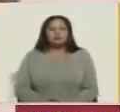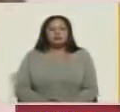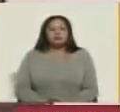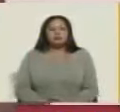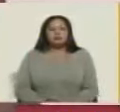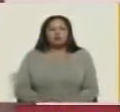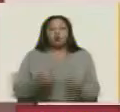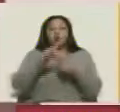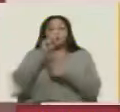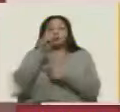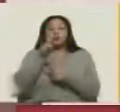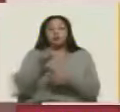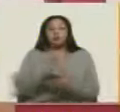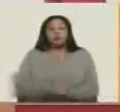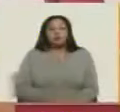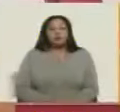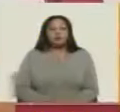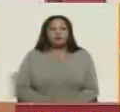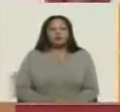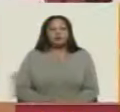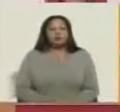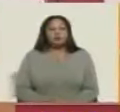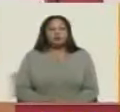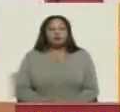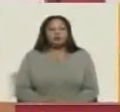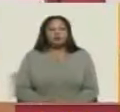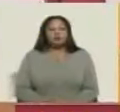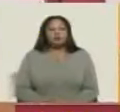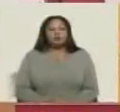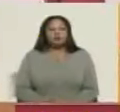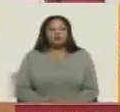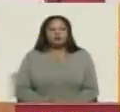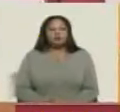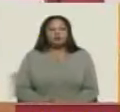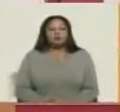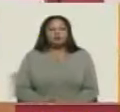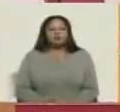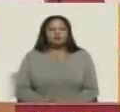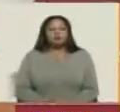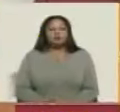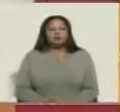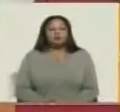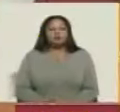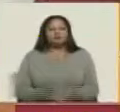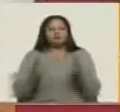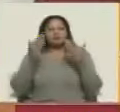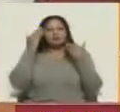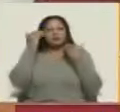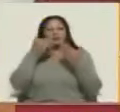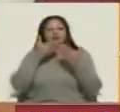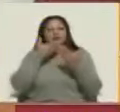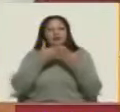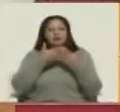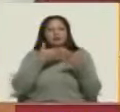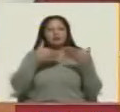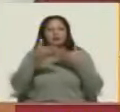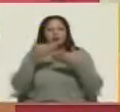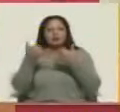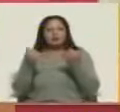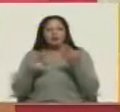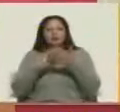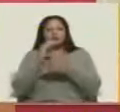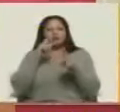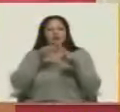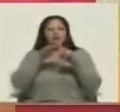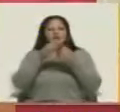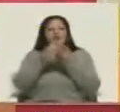¿Hay otra pregunta? La siguiente pregunta. No, muchas gracias al estudio, ¿vale? La siguiente. Claro, gracias por habernos permitido ir a conversar con ustedes en función a esta